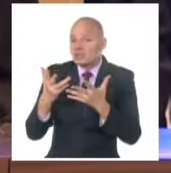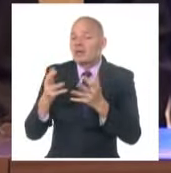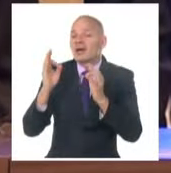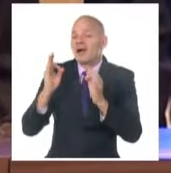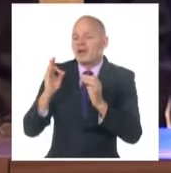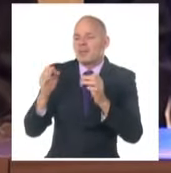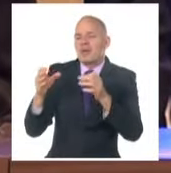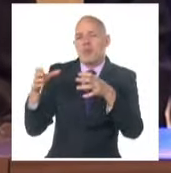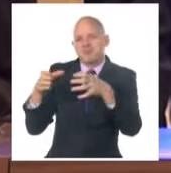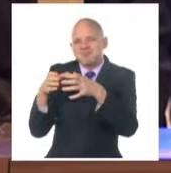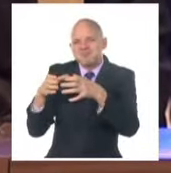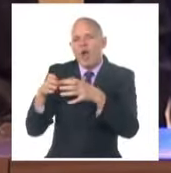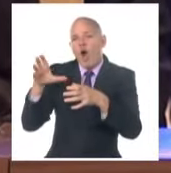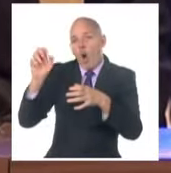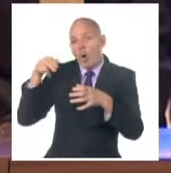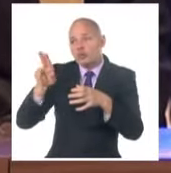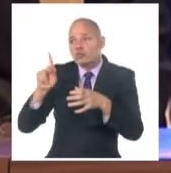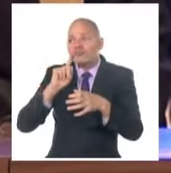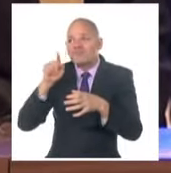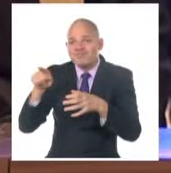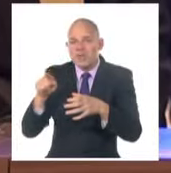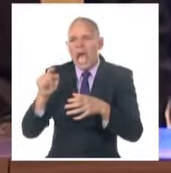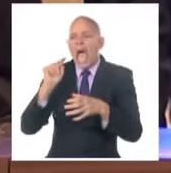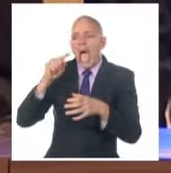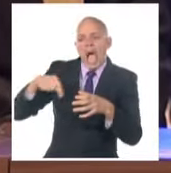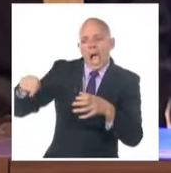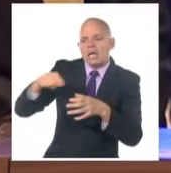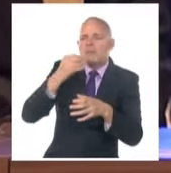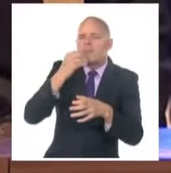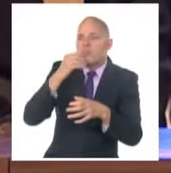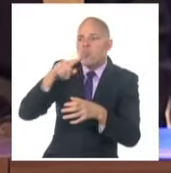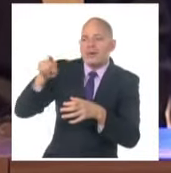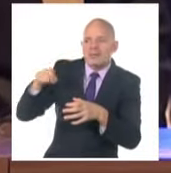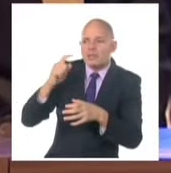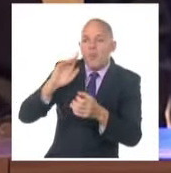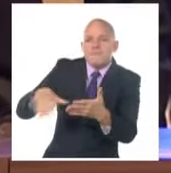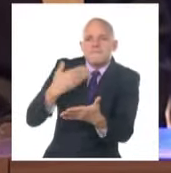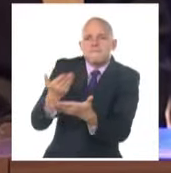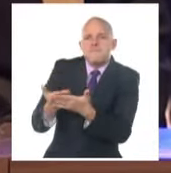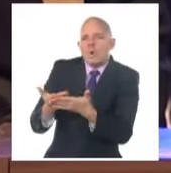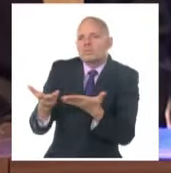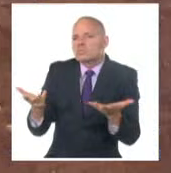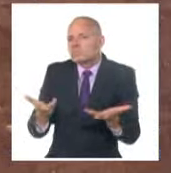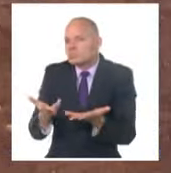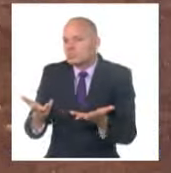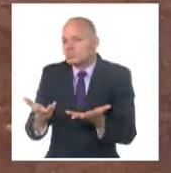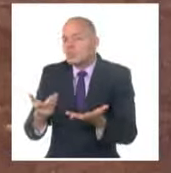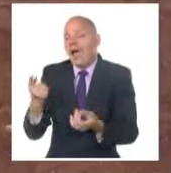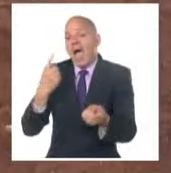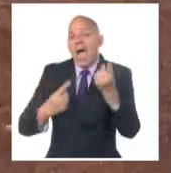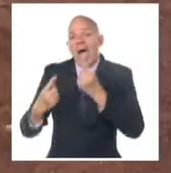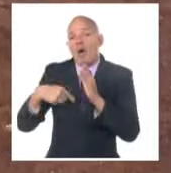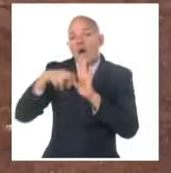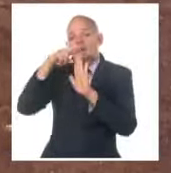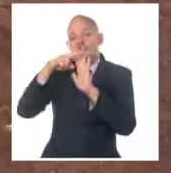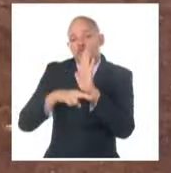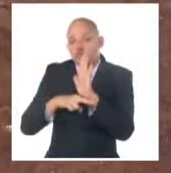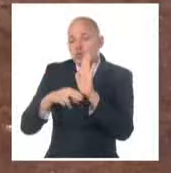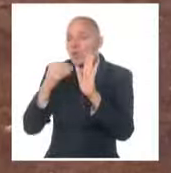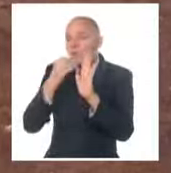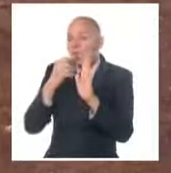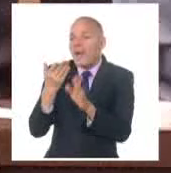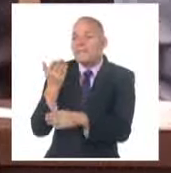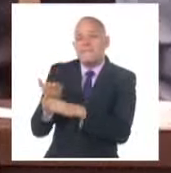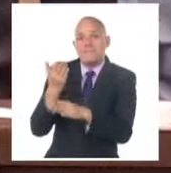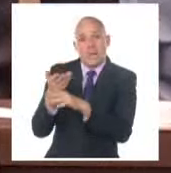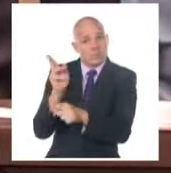de las Naciones Unidas, en la que el movimiento proponga una resolución convocando con